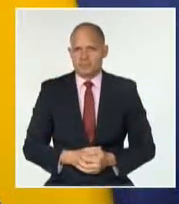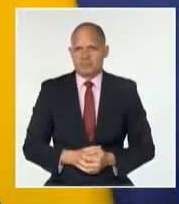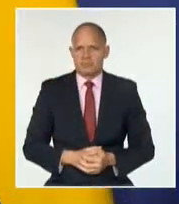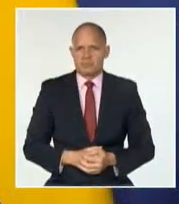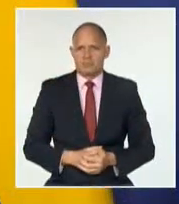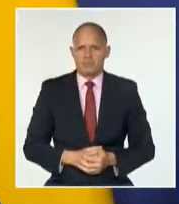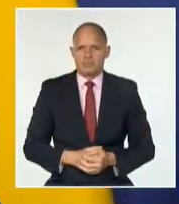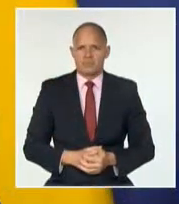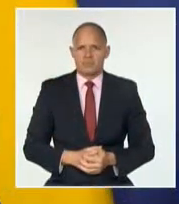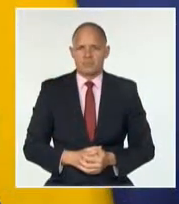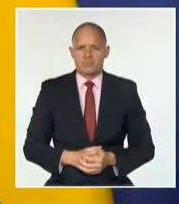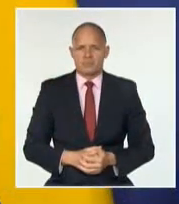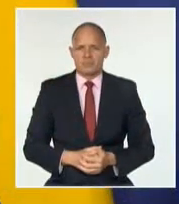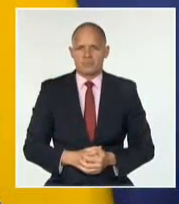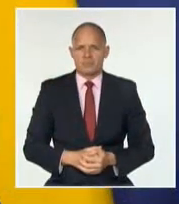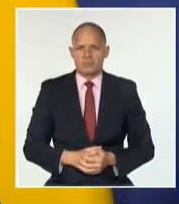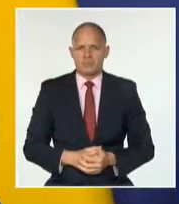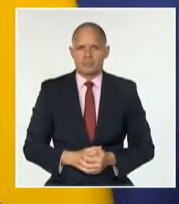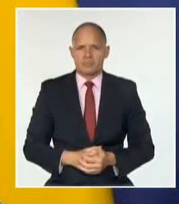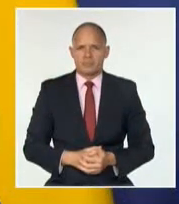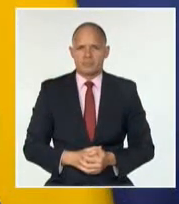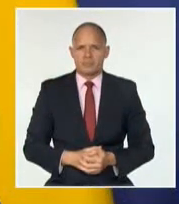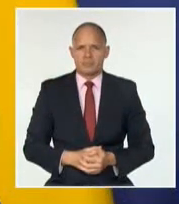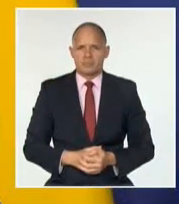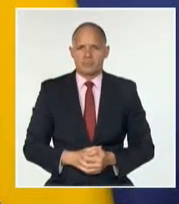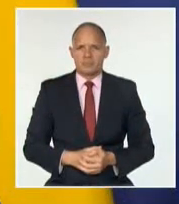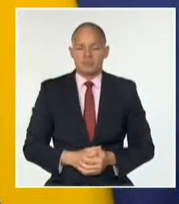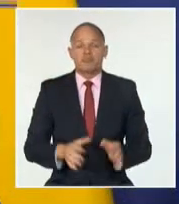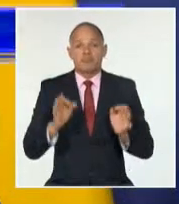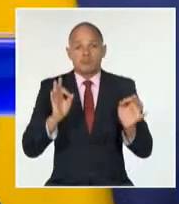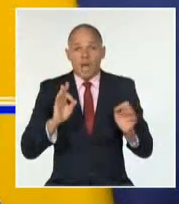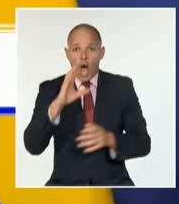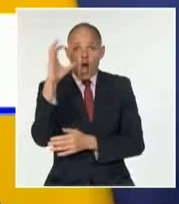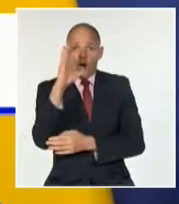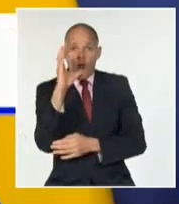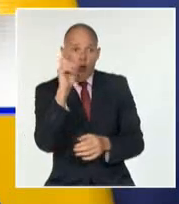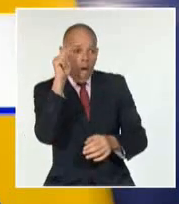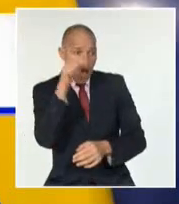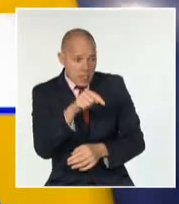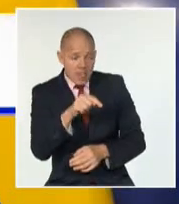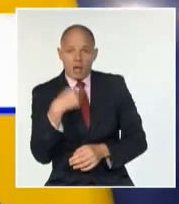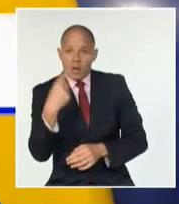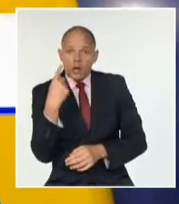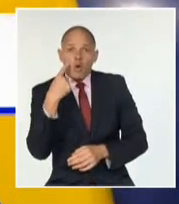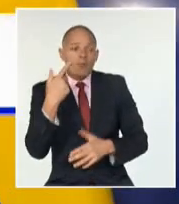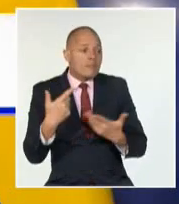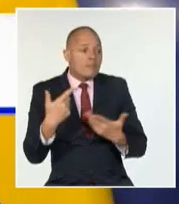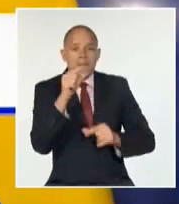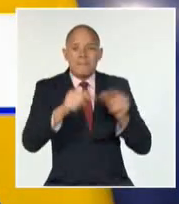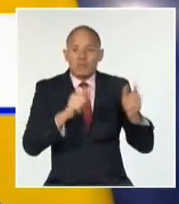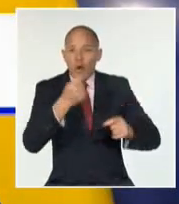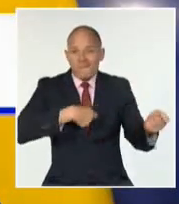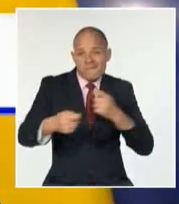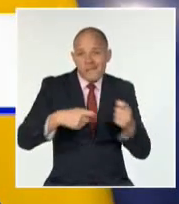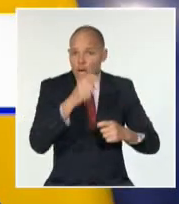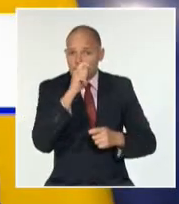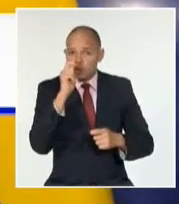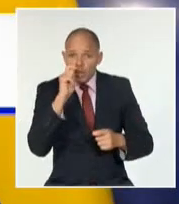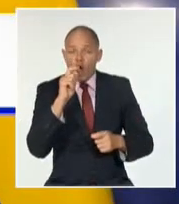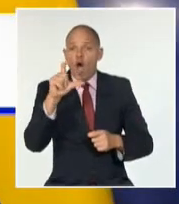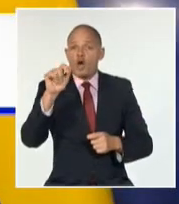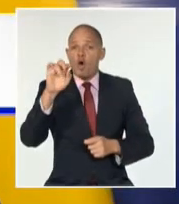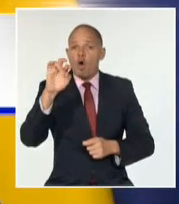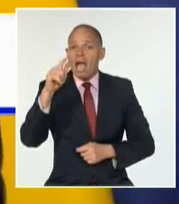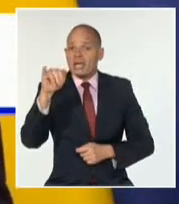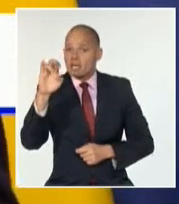Estamos evitando que llegue cocaína a este continente. Pero también